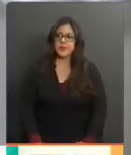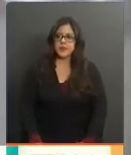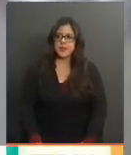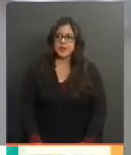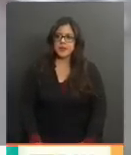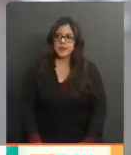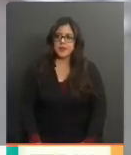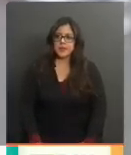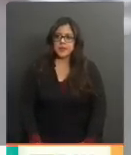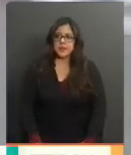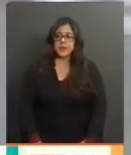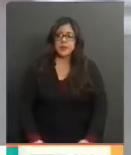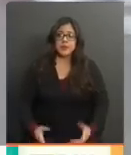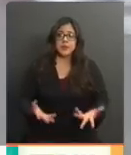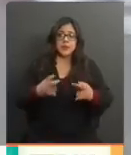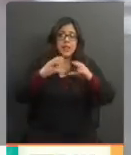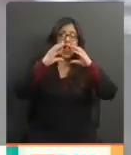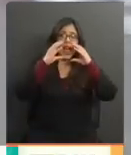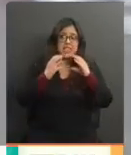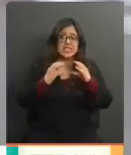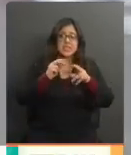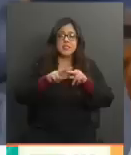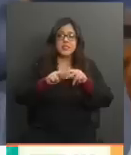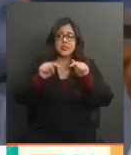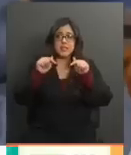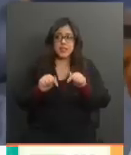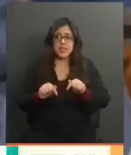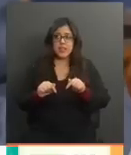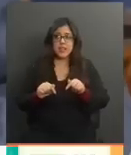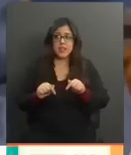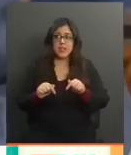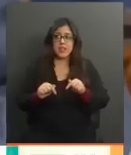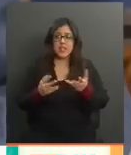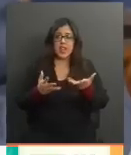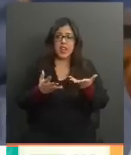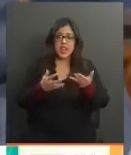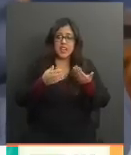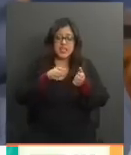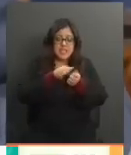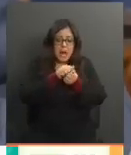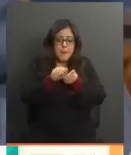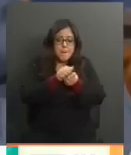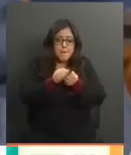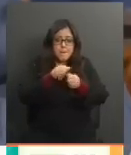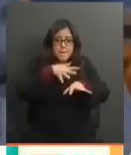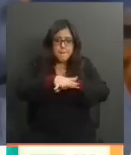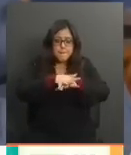Bueno, los sándwiches los hacemos acá en una masa que es de churrasca, que también va cocinada a la parrilla.